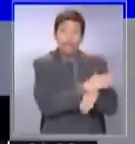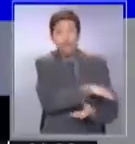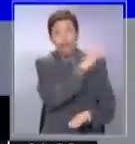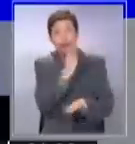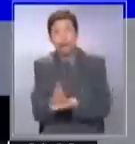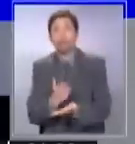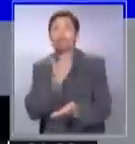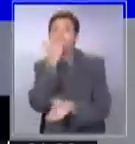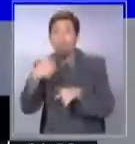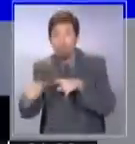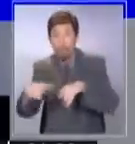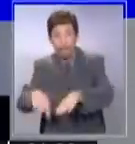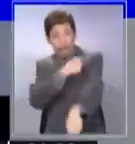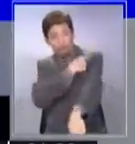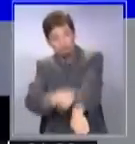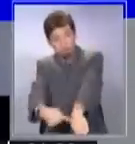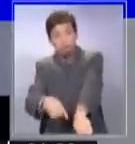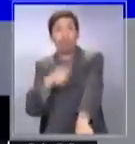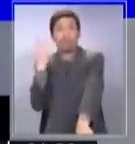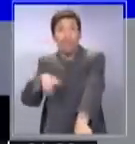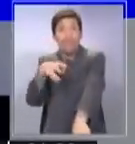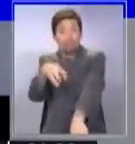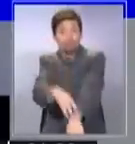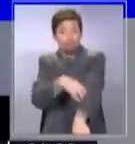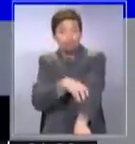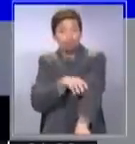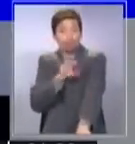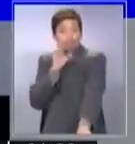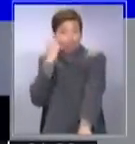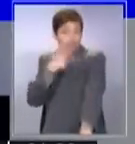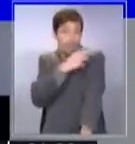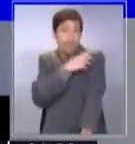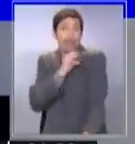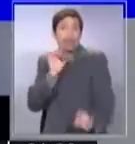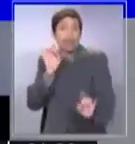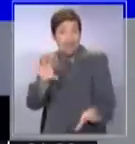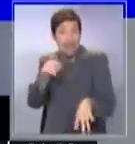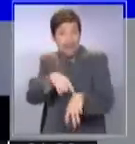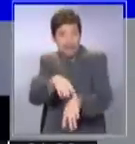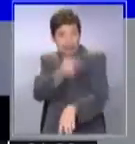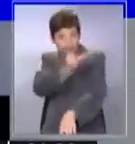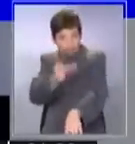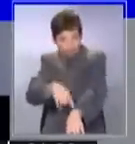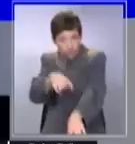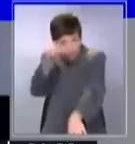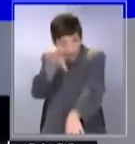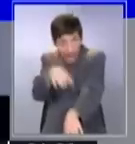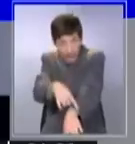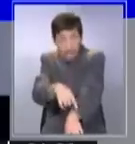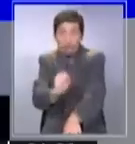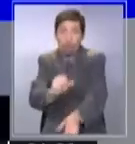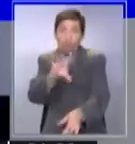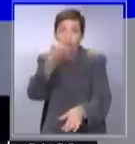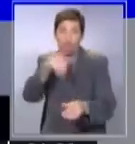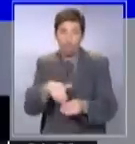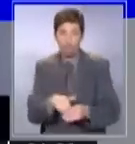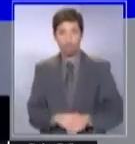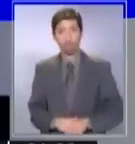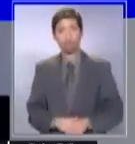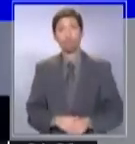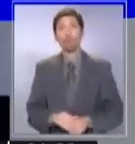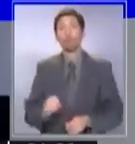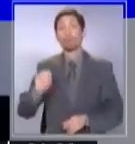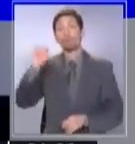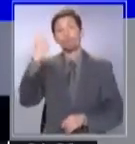regional en este caso yo he asumido la presidencia evolución política y lo primero que yo le he señalado las directivas regionales Es que